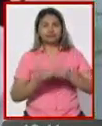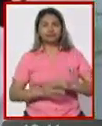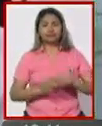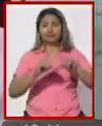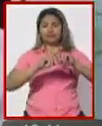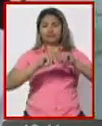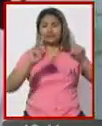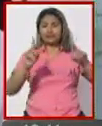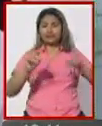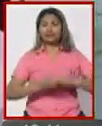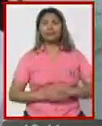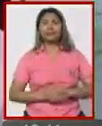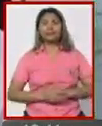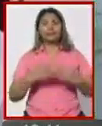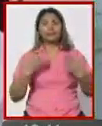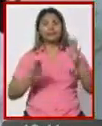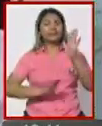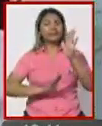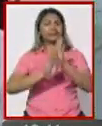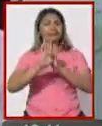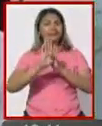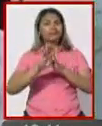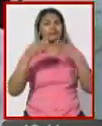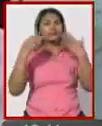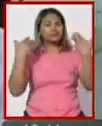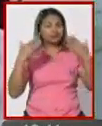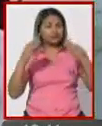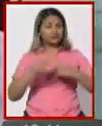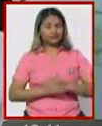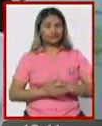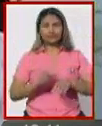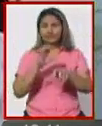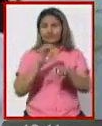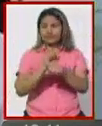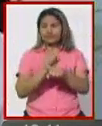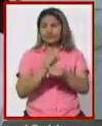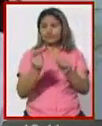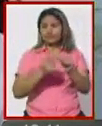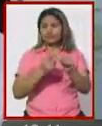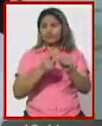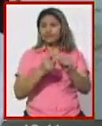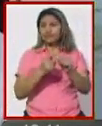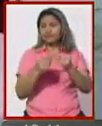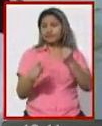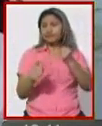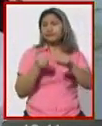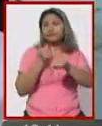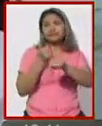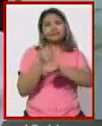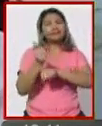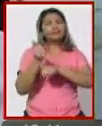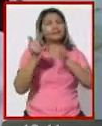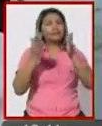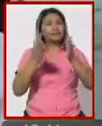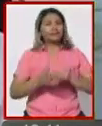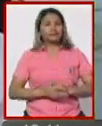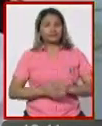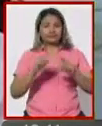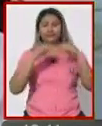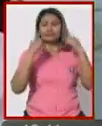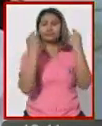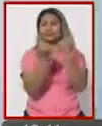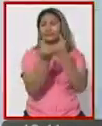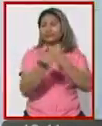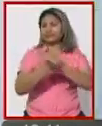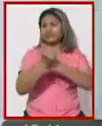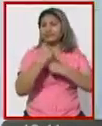Sin embargo, hemos avanzado considerablemente con la aprehensión del principal cabecilla de esta organización